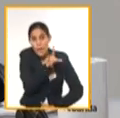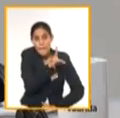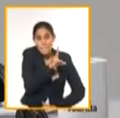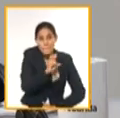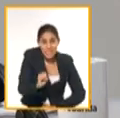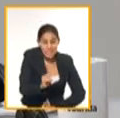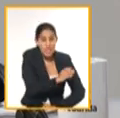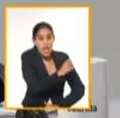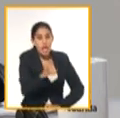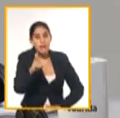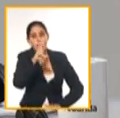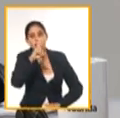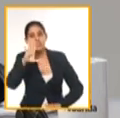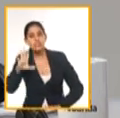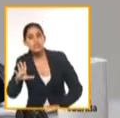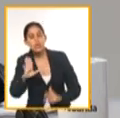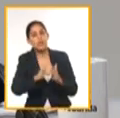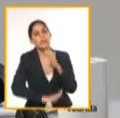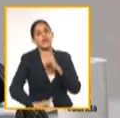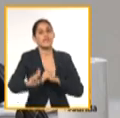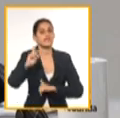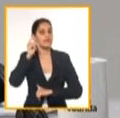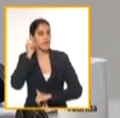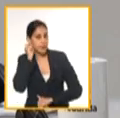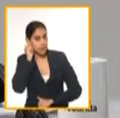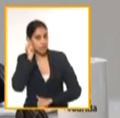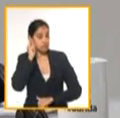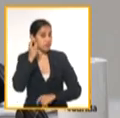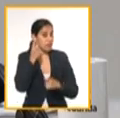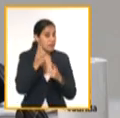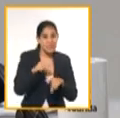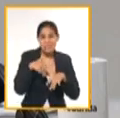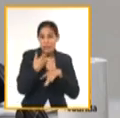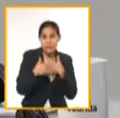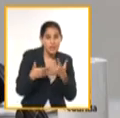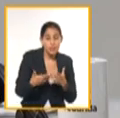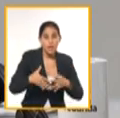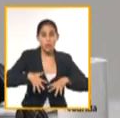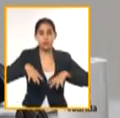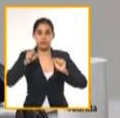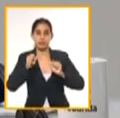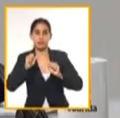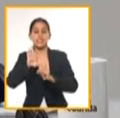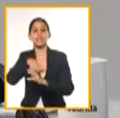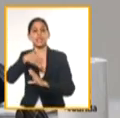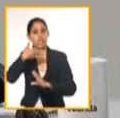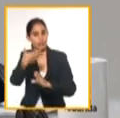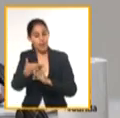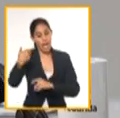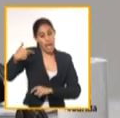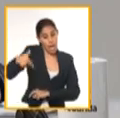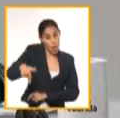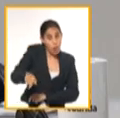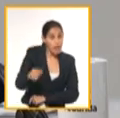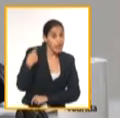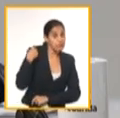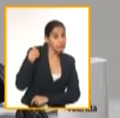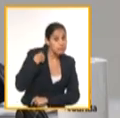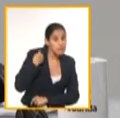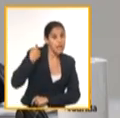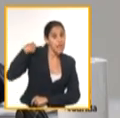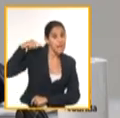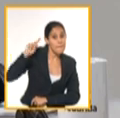ahí comenzó una ligera recuperación y en el momento que se produce el fallo el viernes en la noche, veníamos promediando alrededor